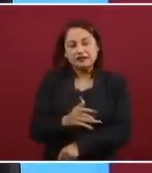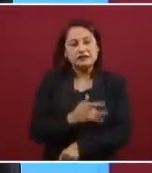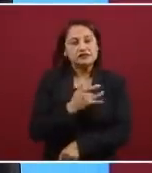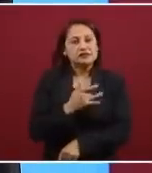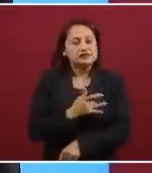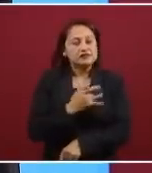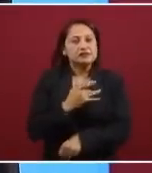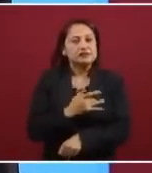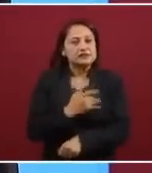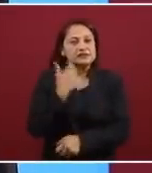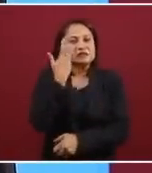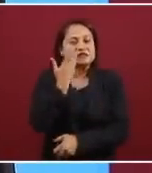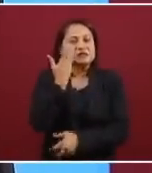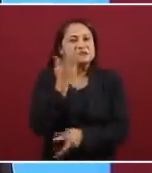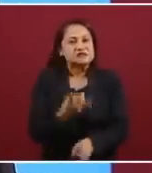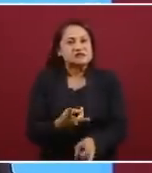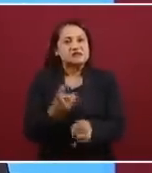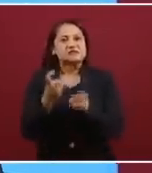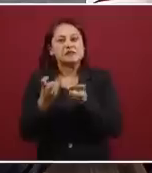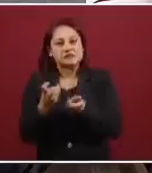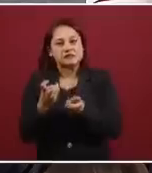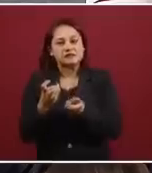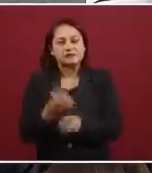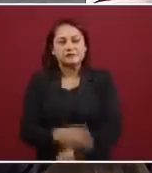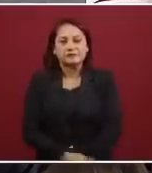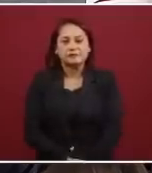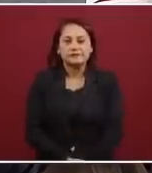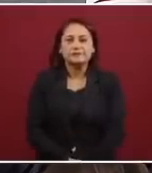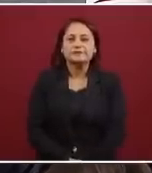obsesivo a robar. Eso es.